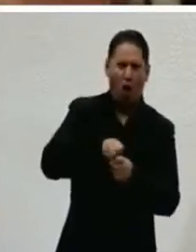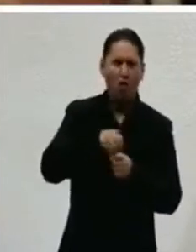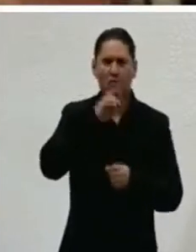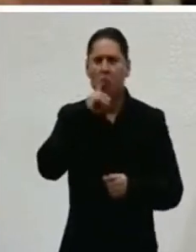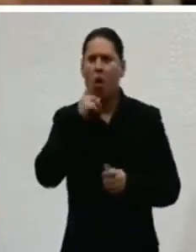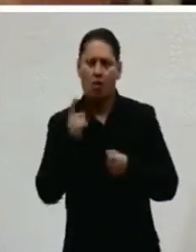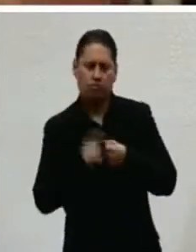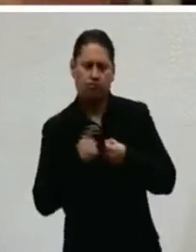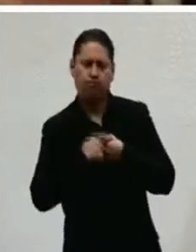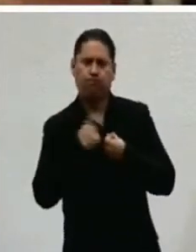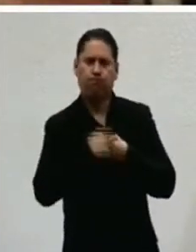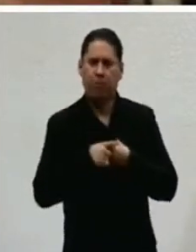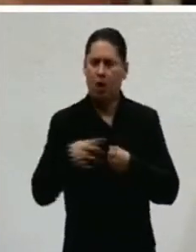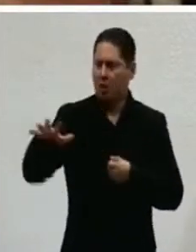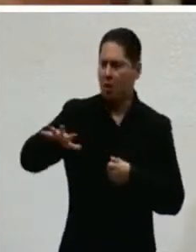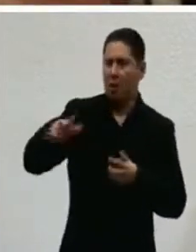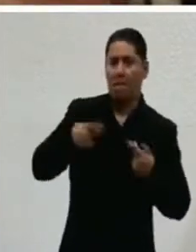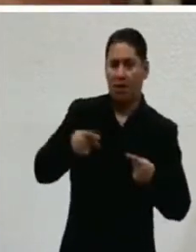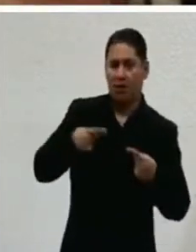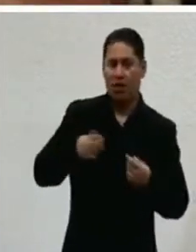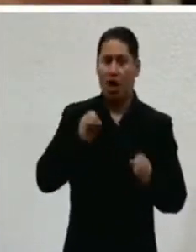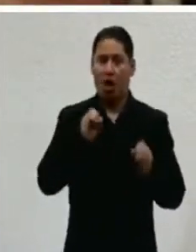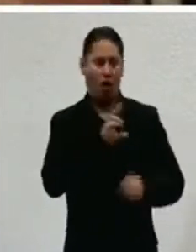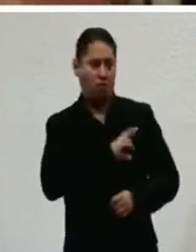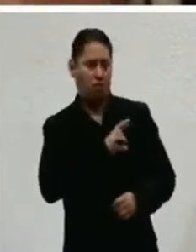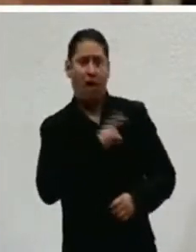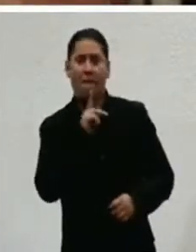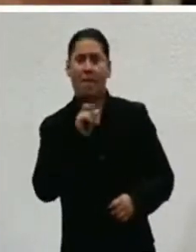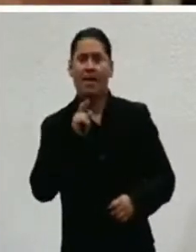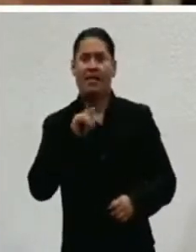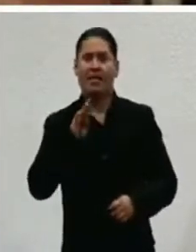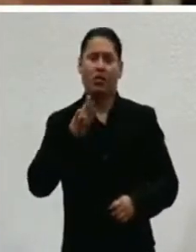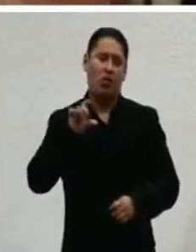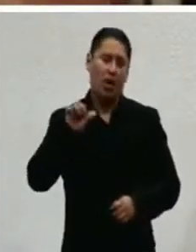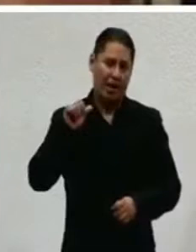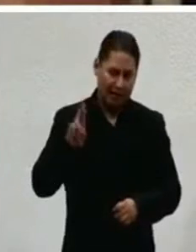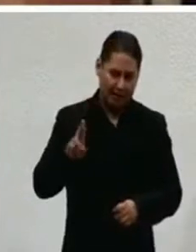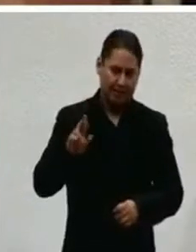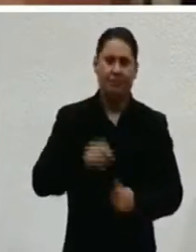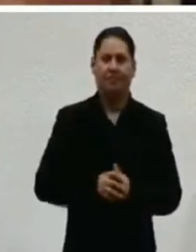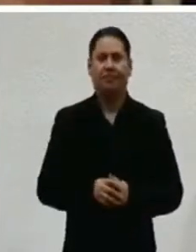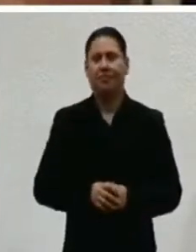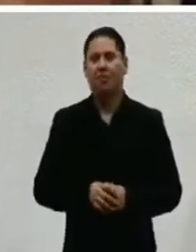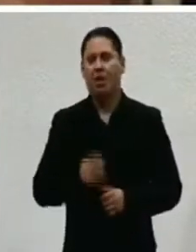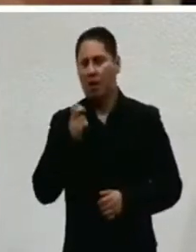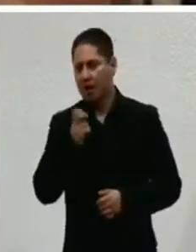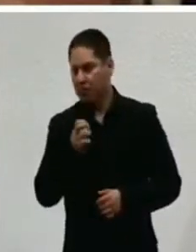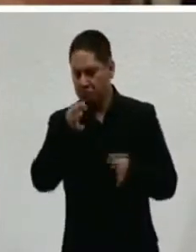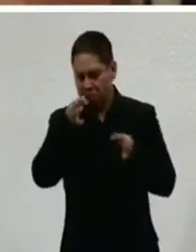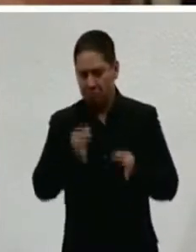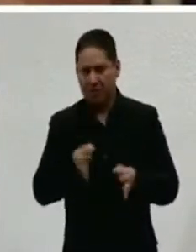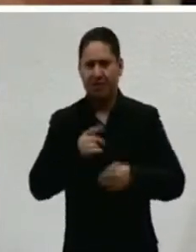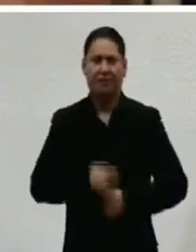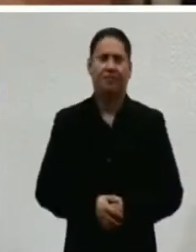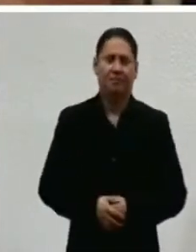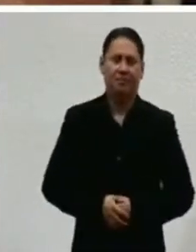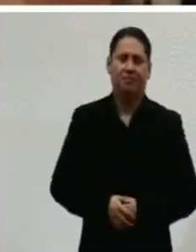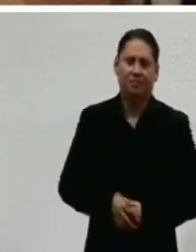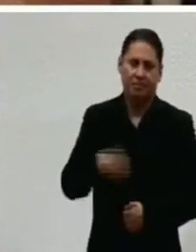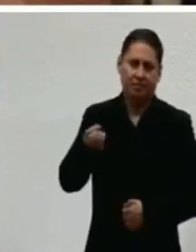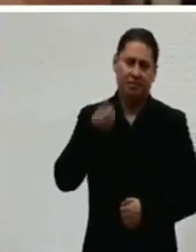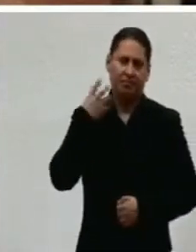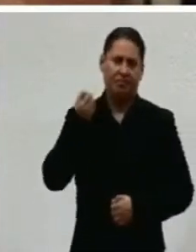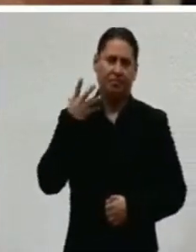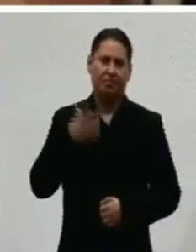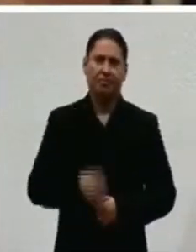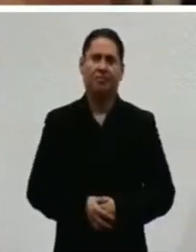participación, tanto pública como privada, en el quehacer municipal, pero de manera efectiva. Honorable